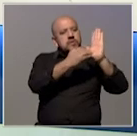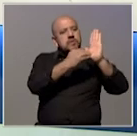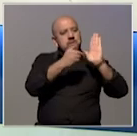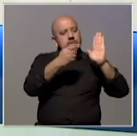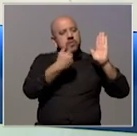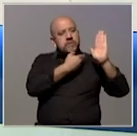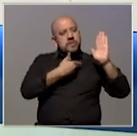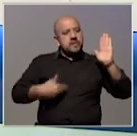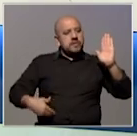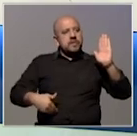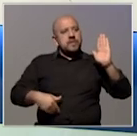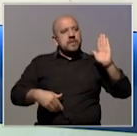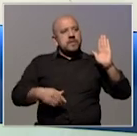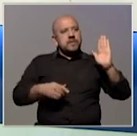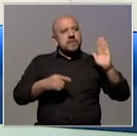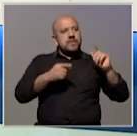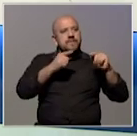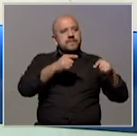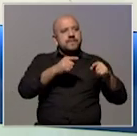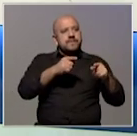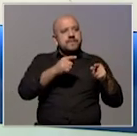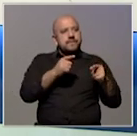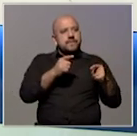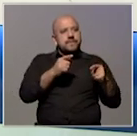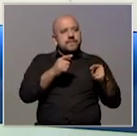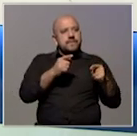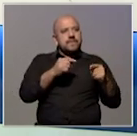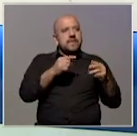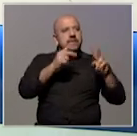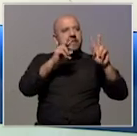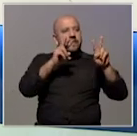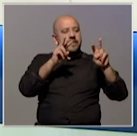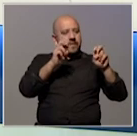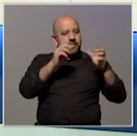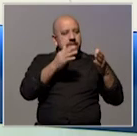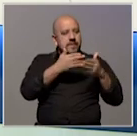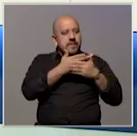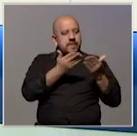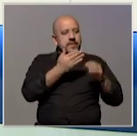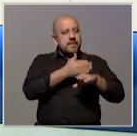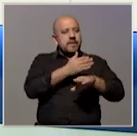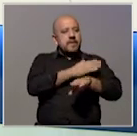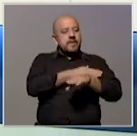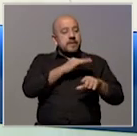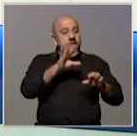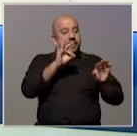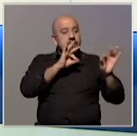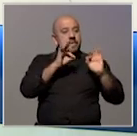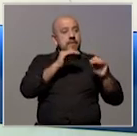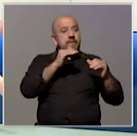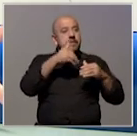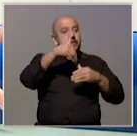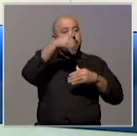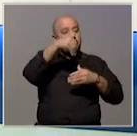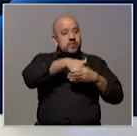en esta de este formalidades o en el marco de la formalidad de cee previas a la elección de la presidencia de voto